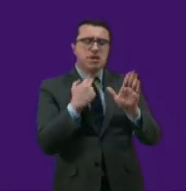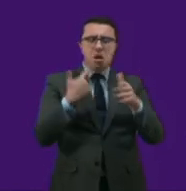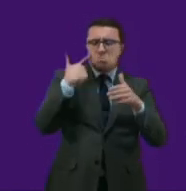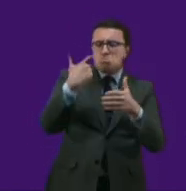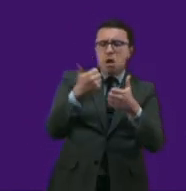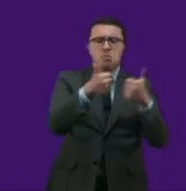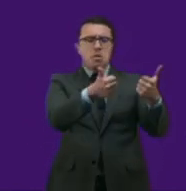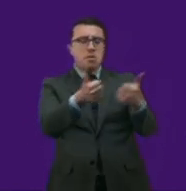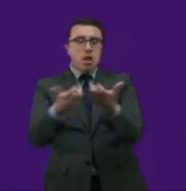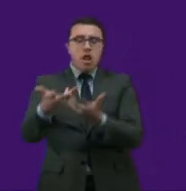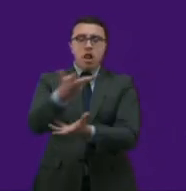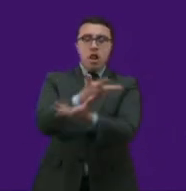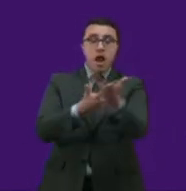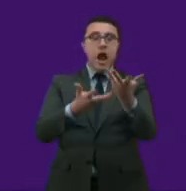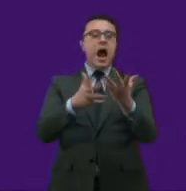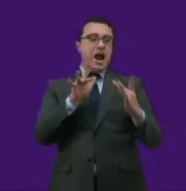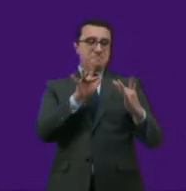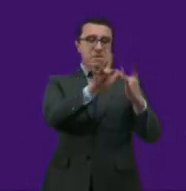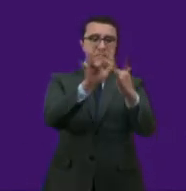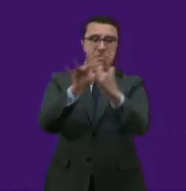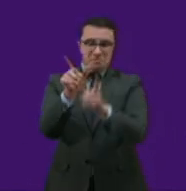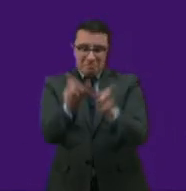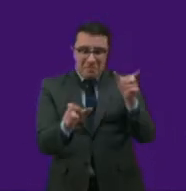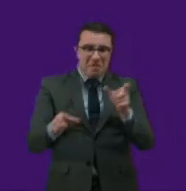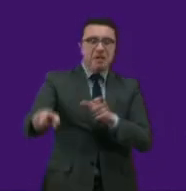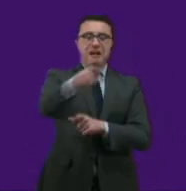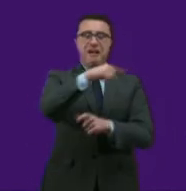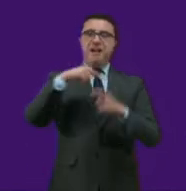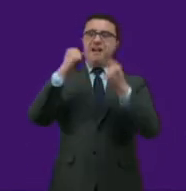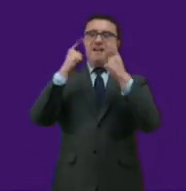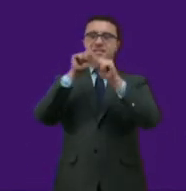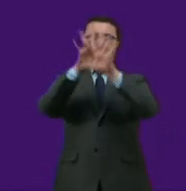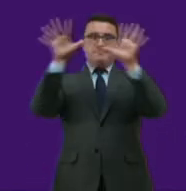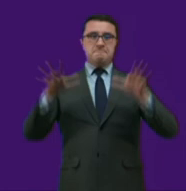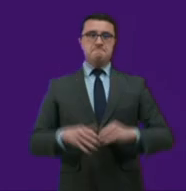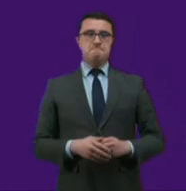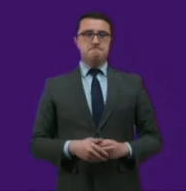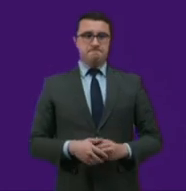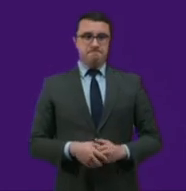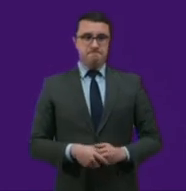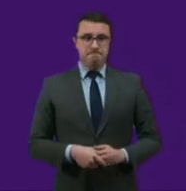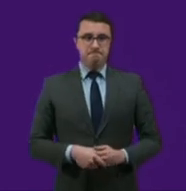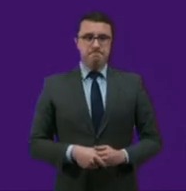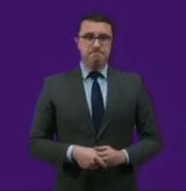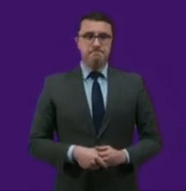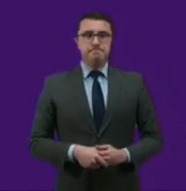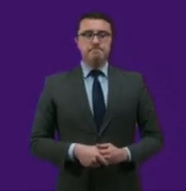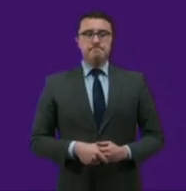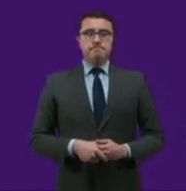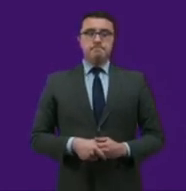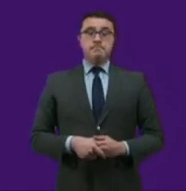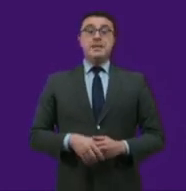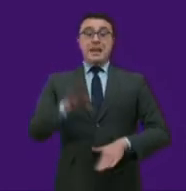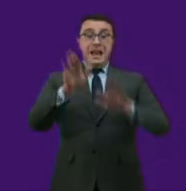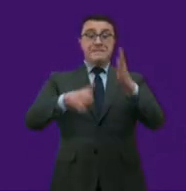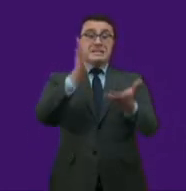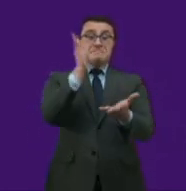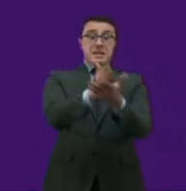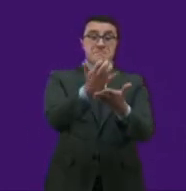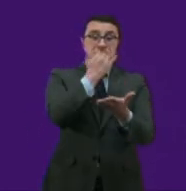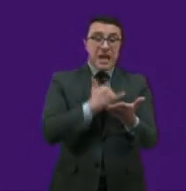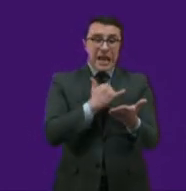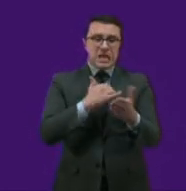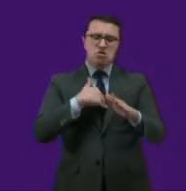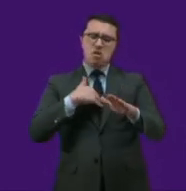alguna manera pues lo entiende. Y también creo que permitir el error es fundamental.